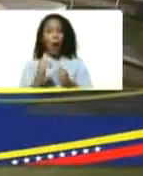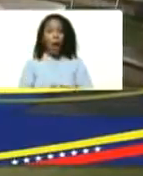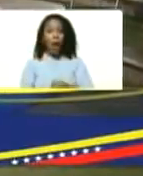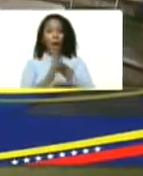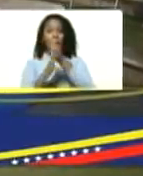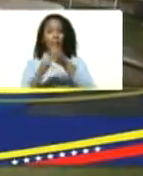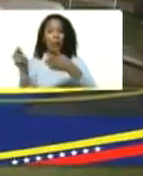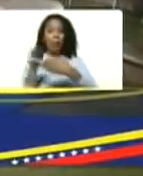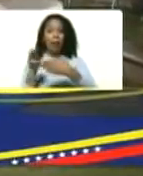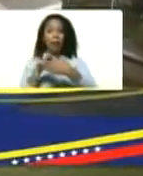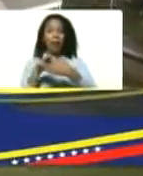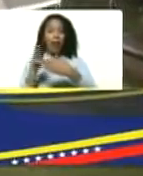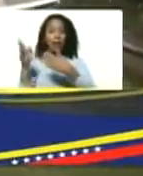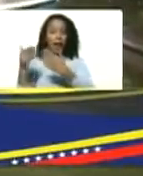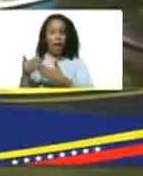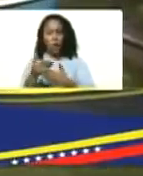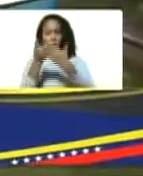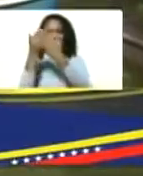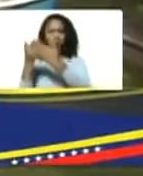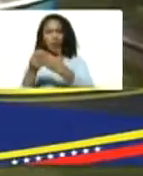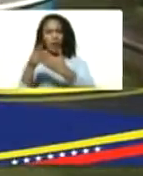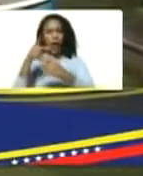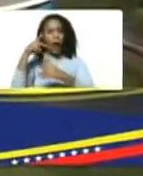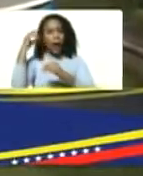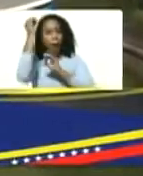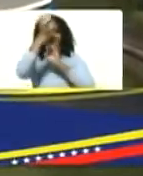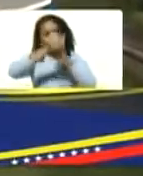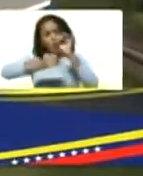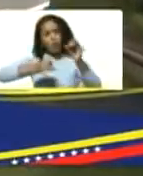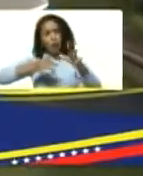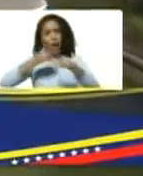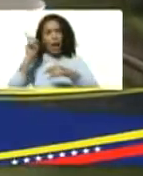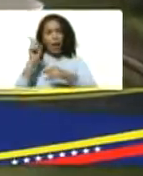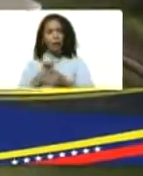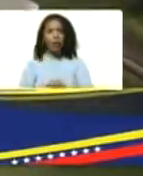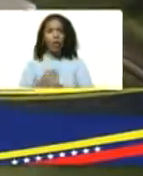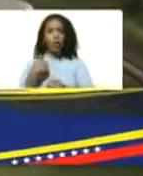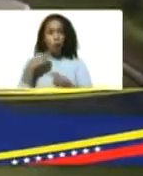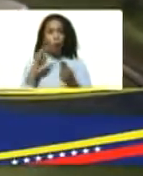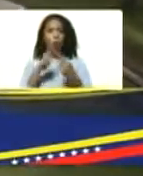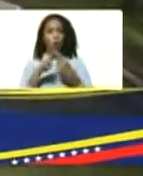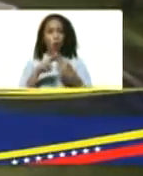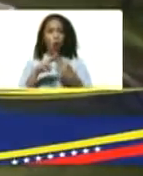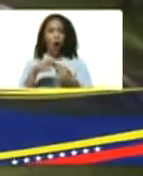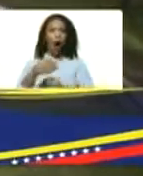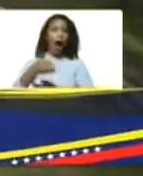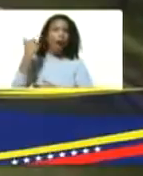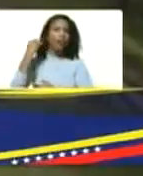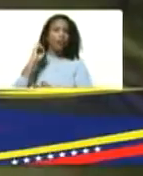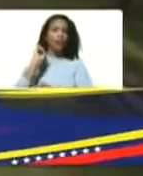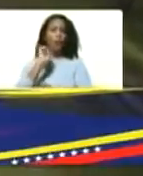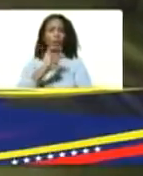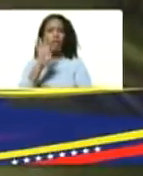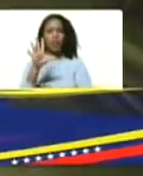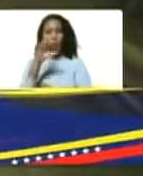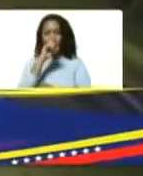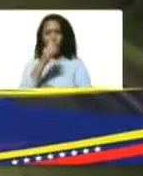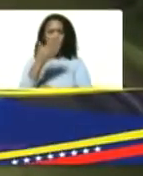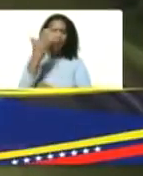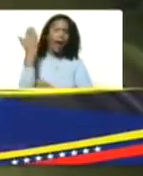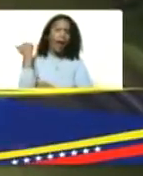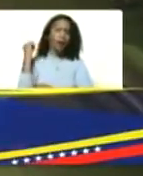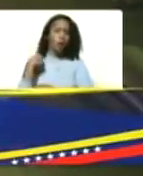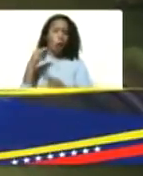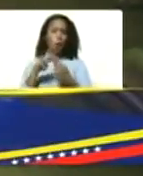tremendo líder estudiantil del pedagógico lo conocí yo conozco a piñas de hace 45 años y ahora